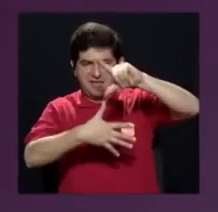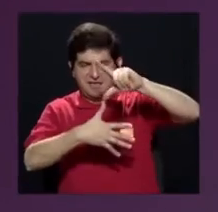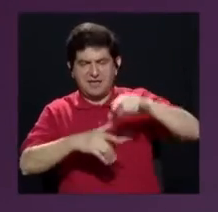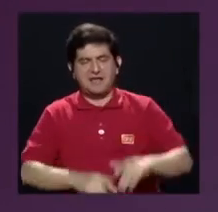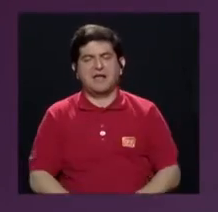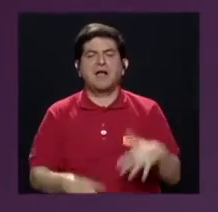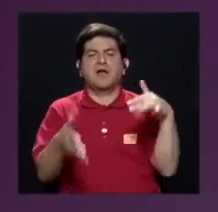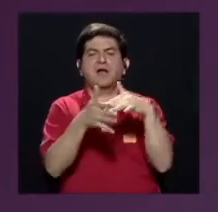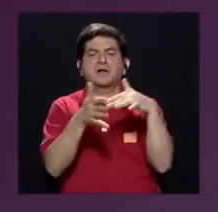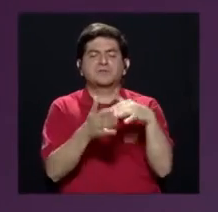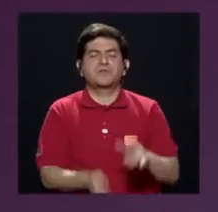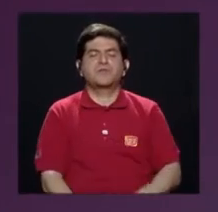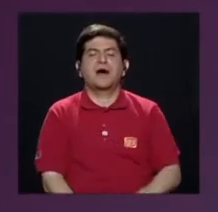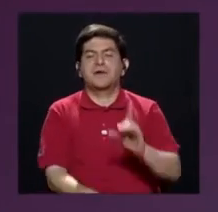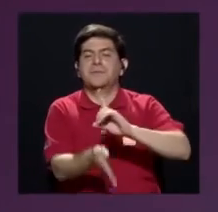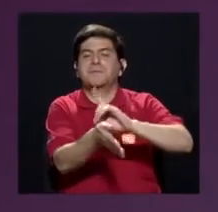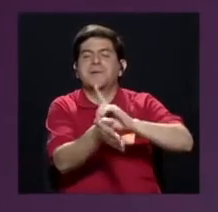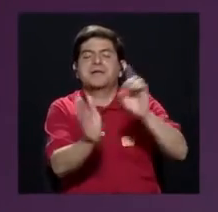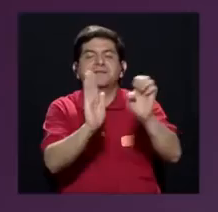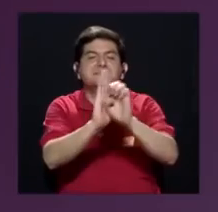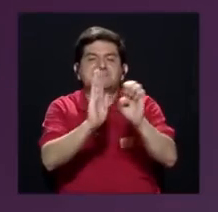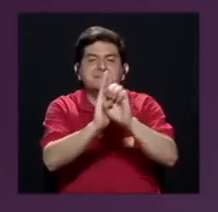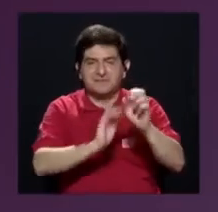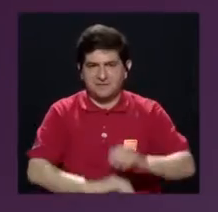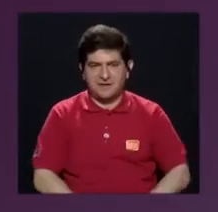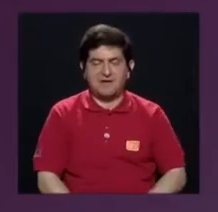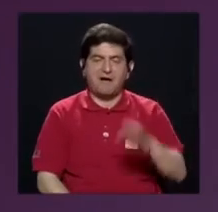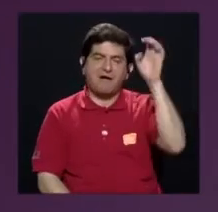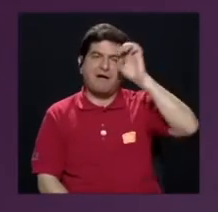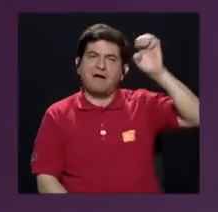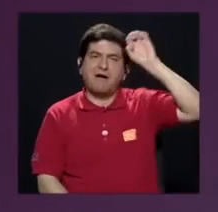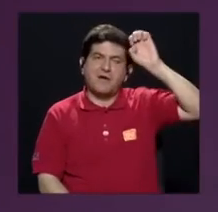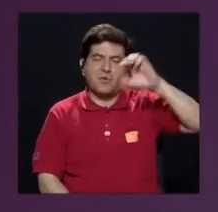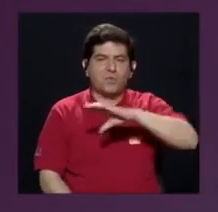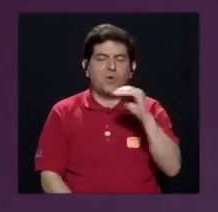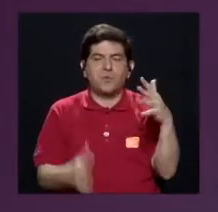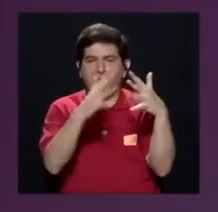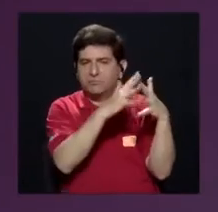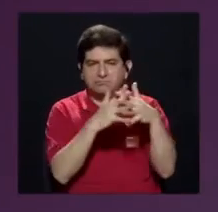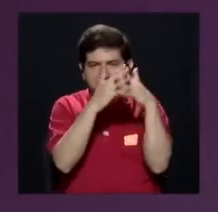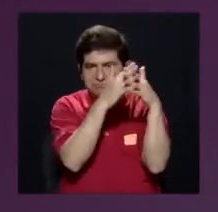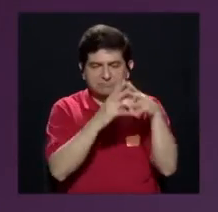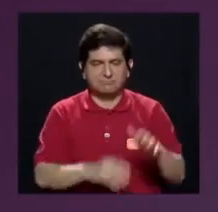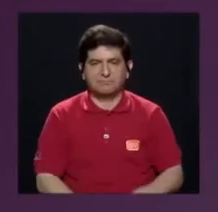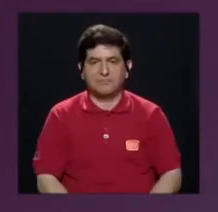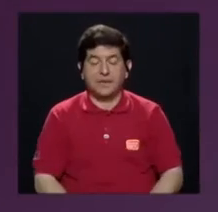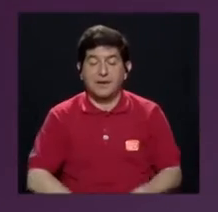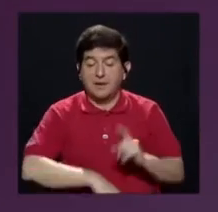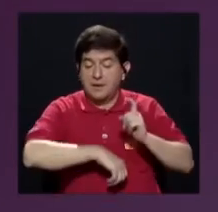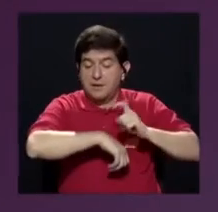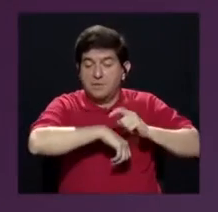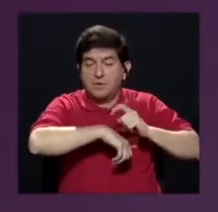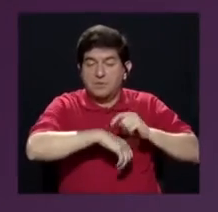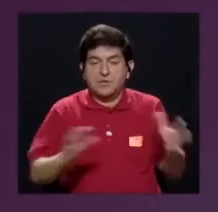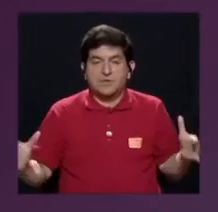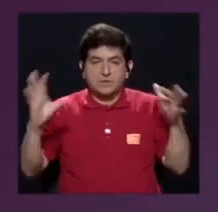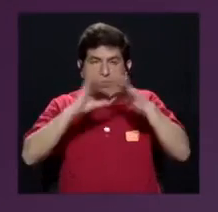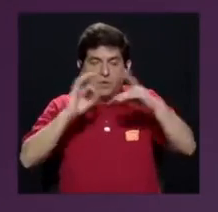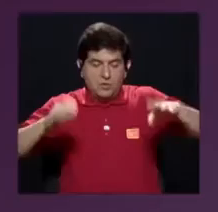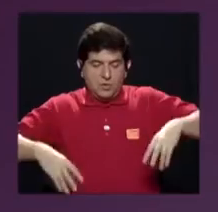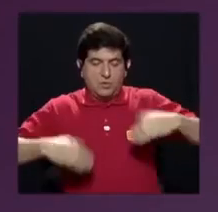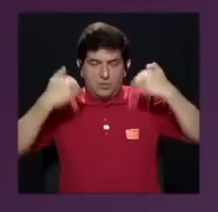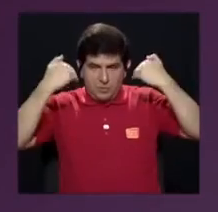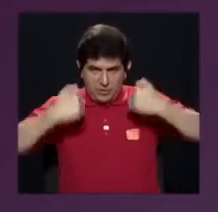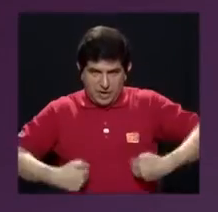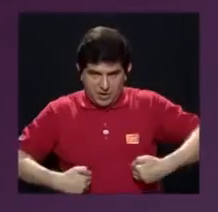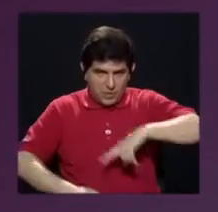fueron a estudiar medicina, por ejemplo, en Europa o Estados Unidos. Y llega un momento en que los vínculos humanos, bueno, una